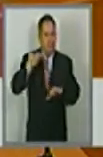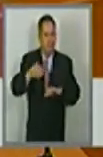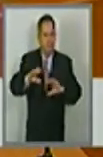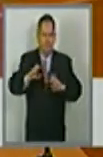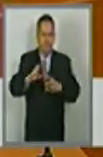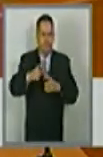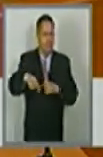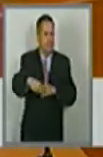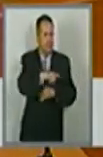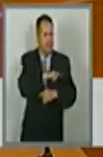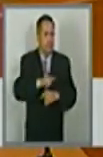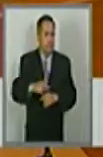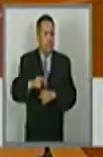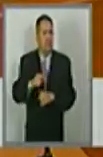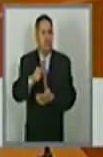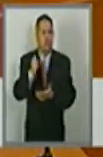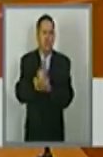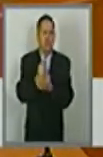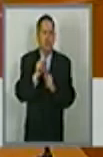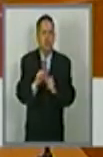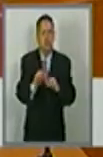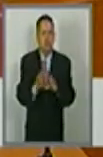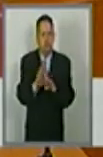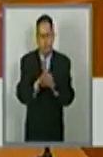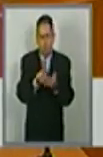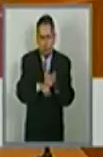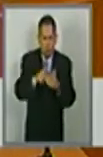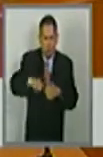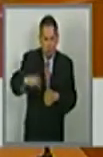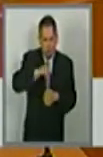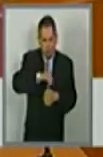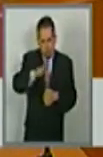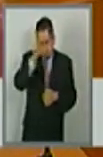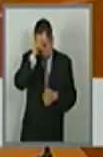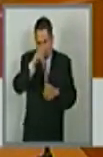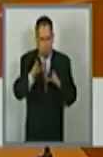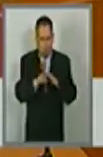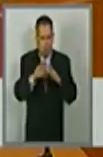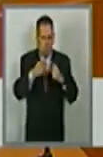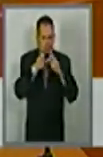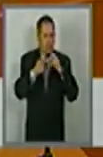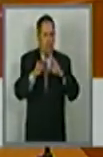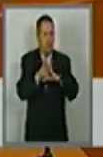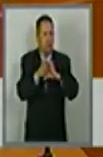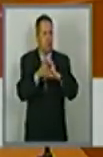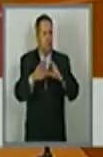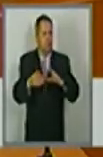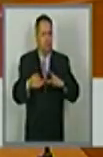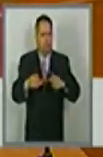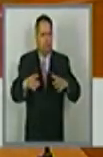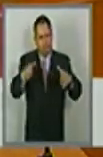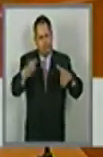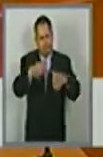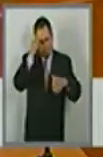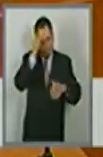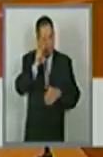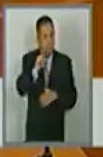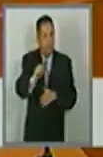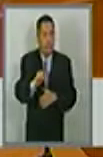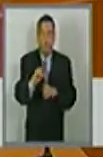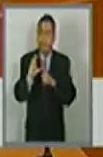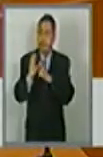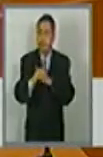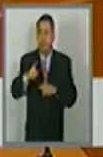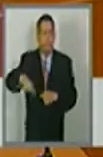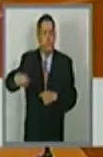comisión permanente aprobó como punto único y por acuerdo de en consenso que la